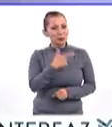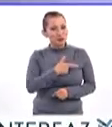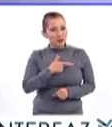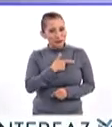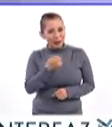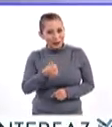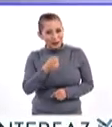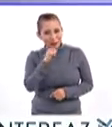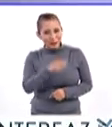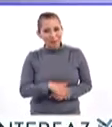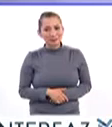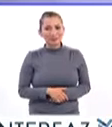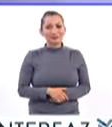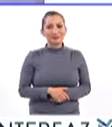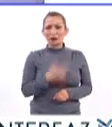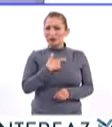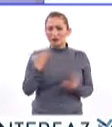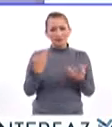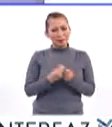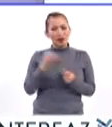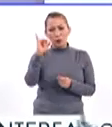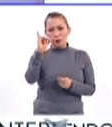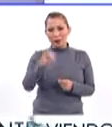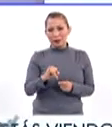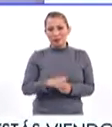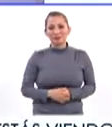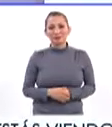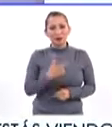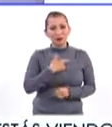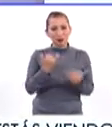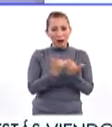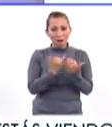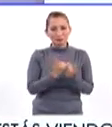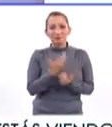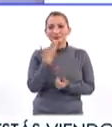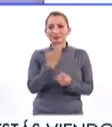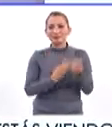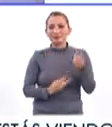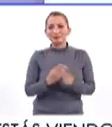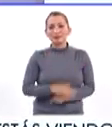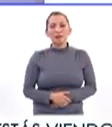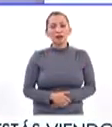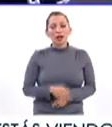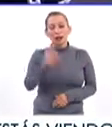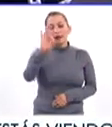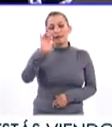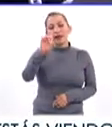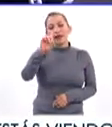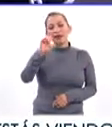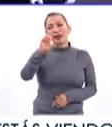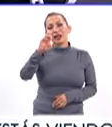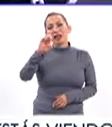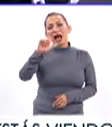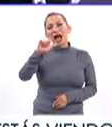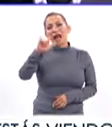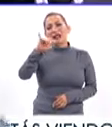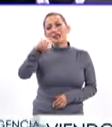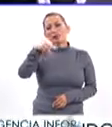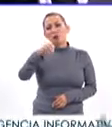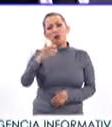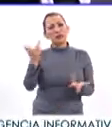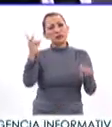muchas gracias. saludarte otra vez. Un placer estar con ustedes como todos los jueves. El placer es nuestro. Bienvenido. Pues federalismo, Mauricio, un